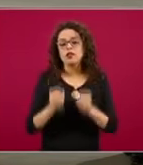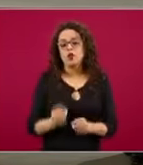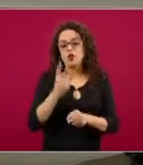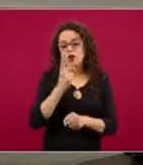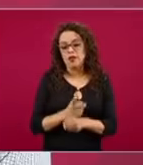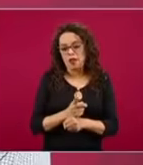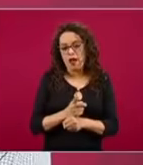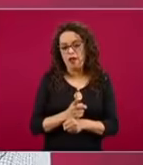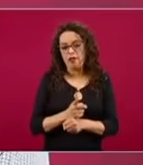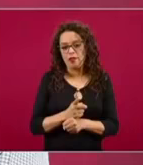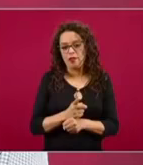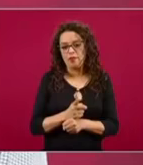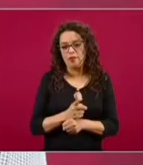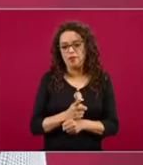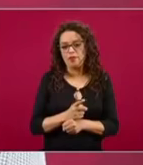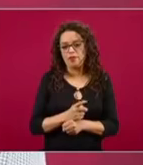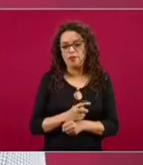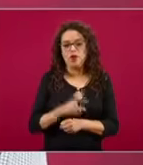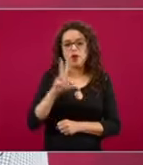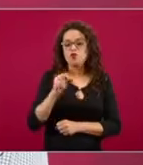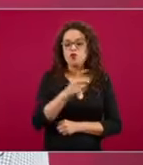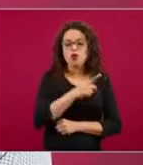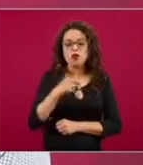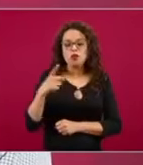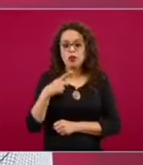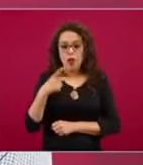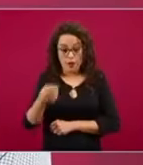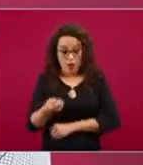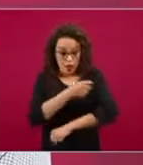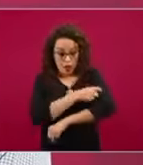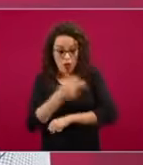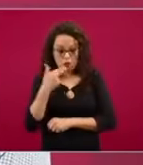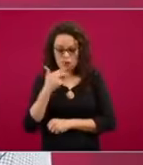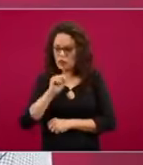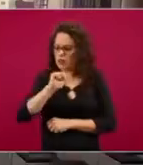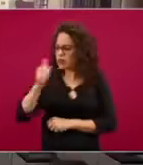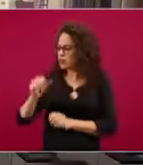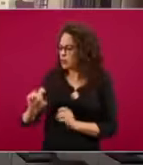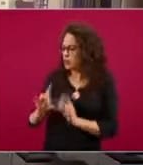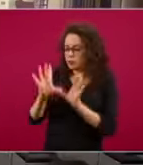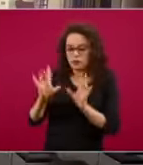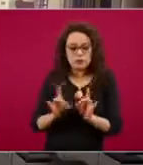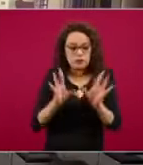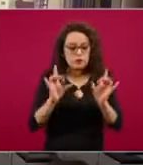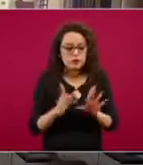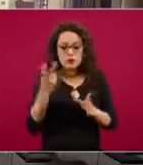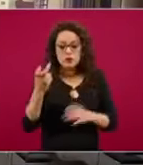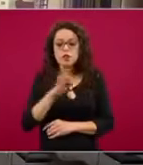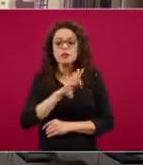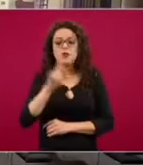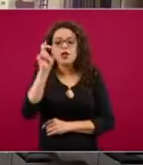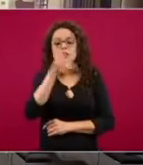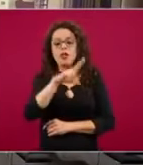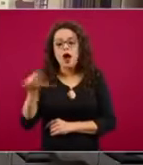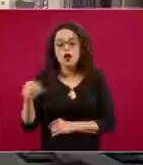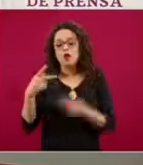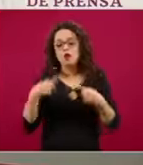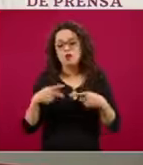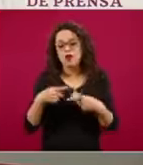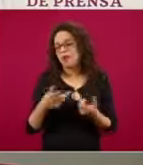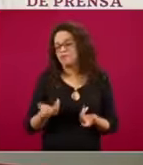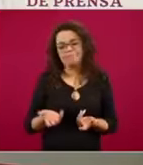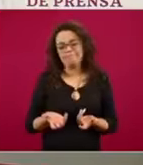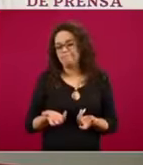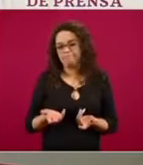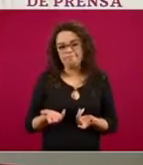generar otro tipo de respuesta, o que este otro tipo de respuesta genere un daño a la persona a cual se le está